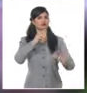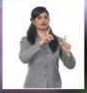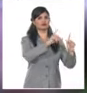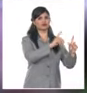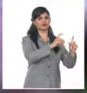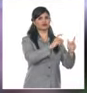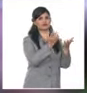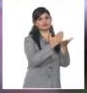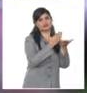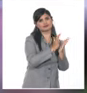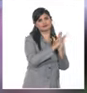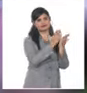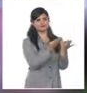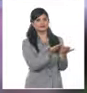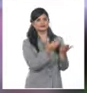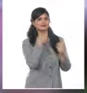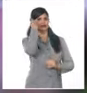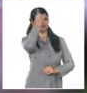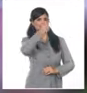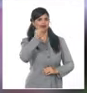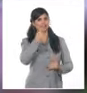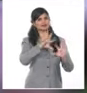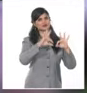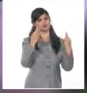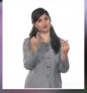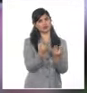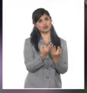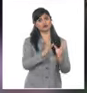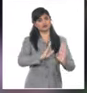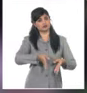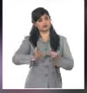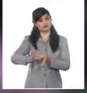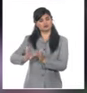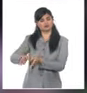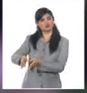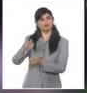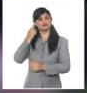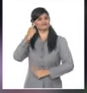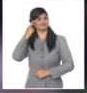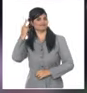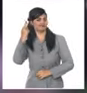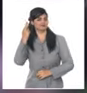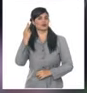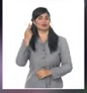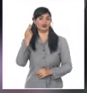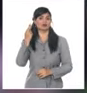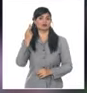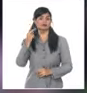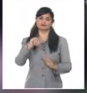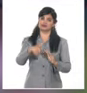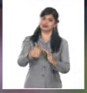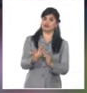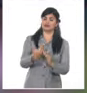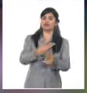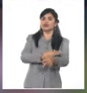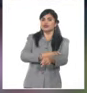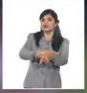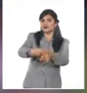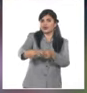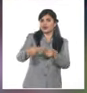Mira las caras de sus queridos y recuerdan las historias de